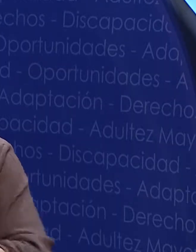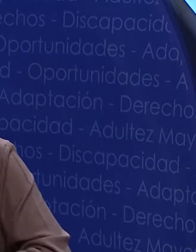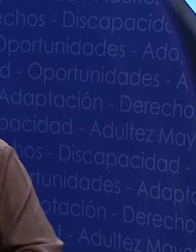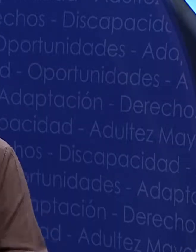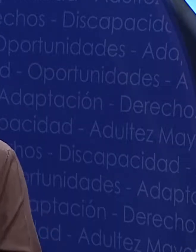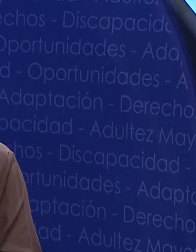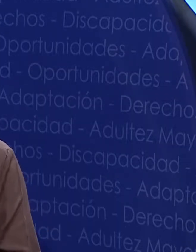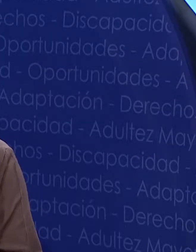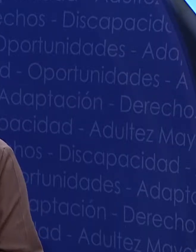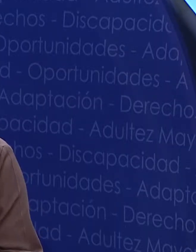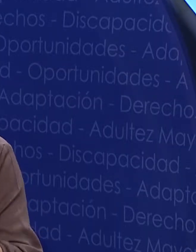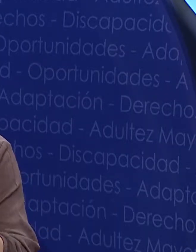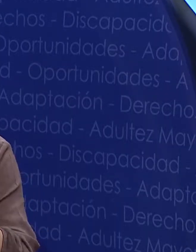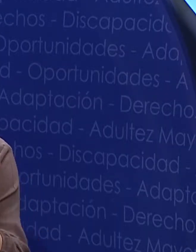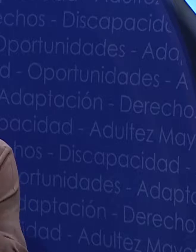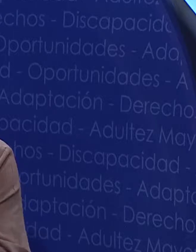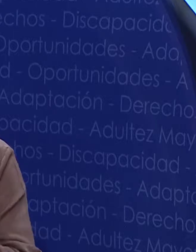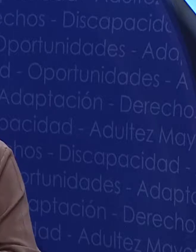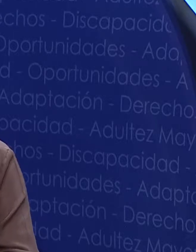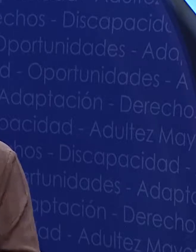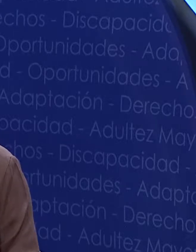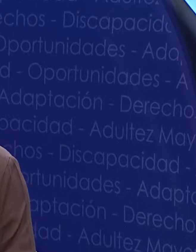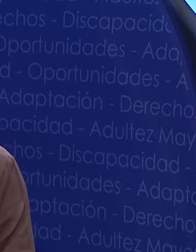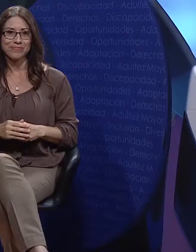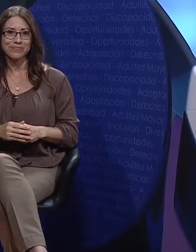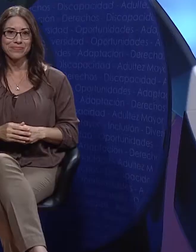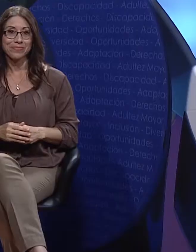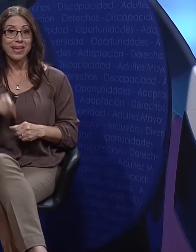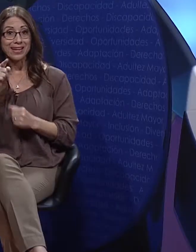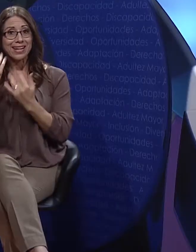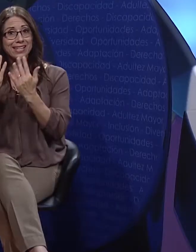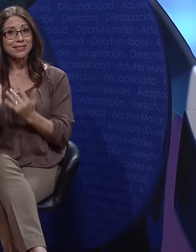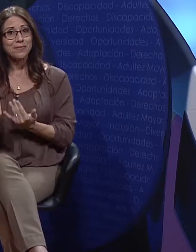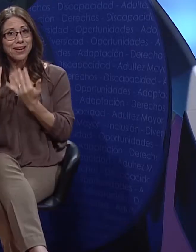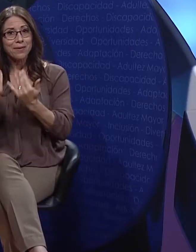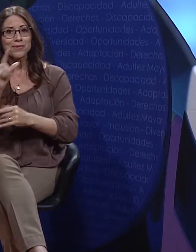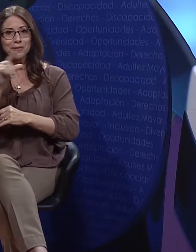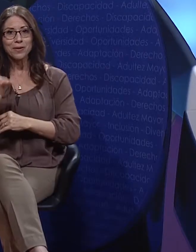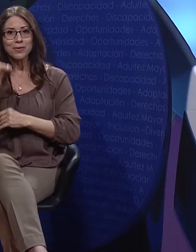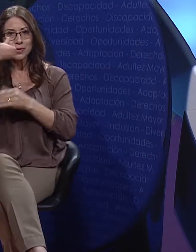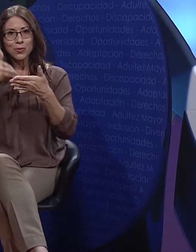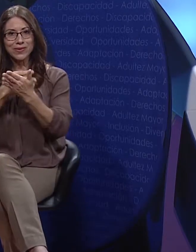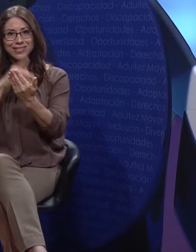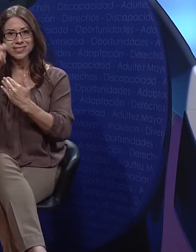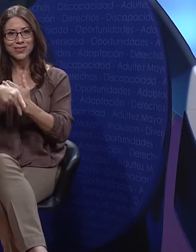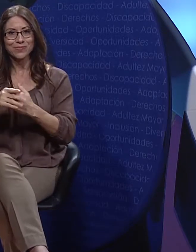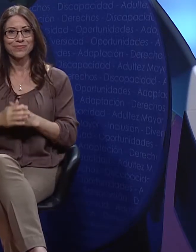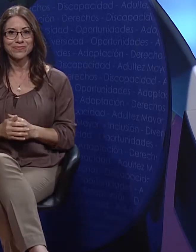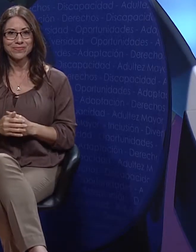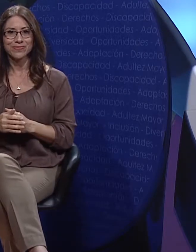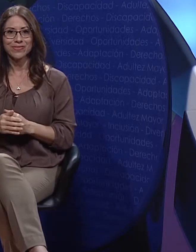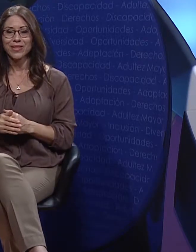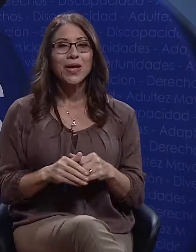Gracias por acompañarnos. Siempre es un gusto compartir con usted. Le esperamos la próxima semana con una nueva